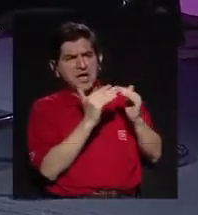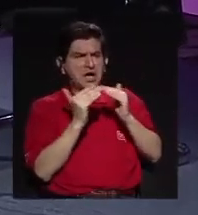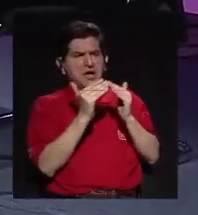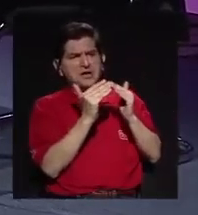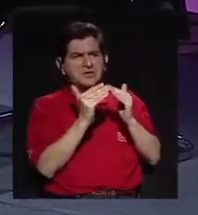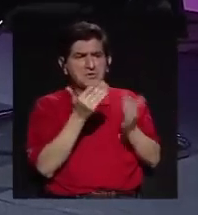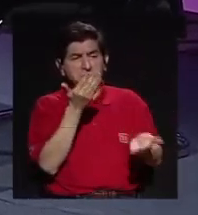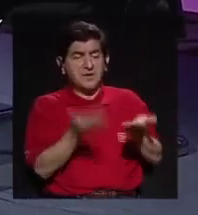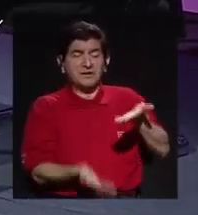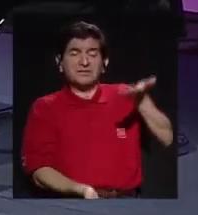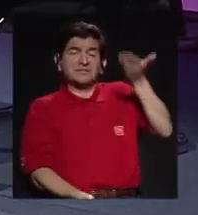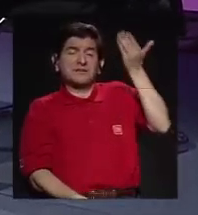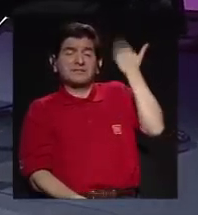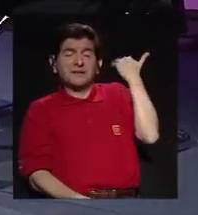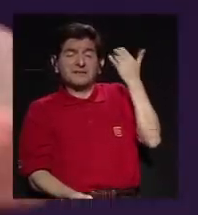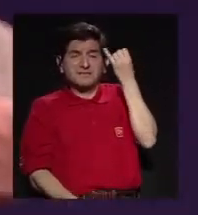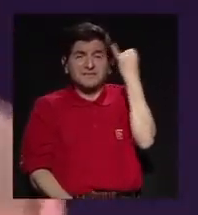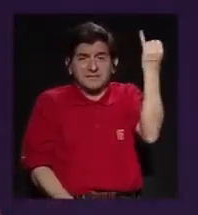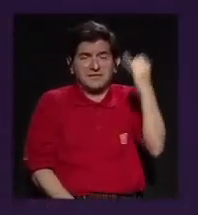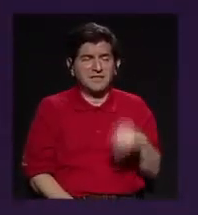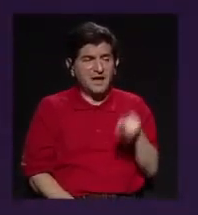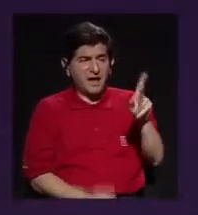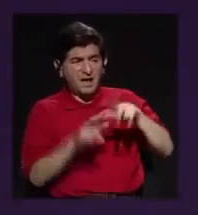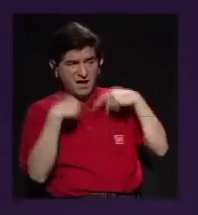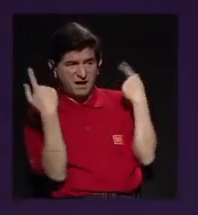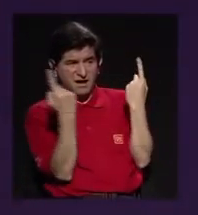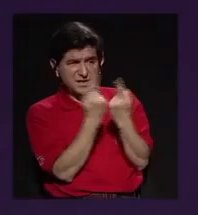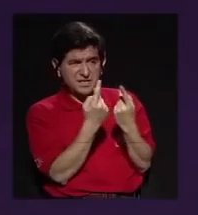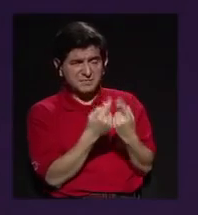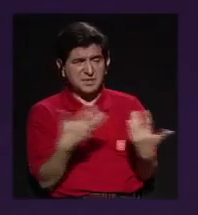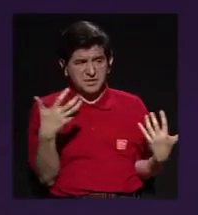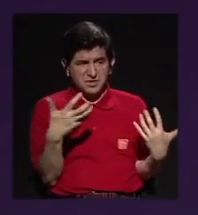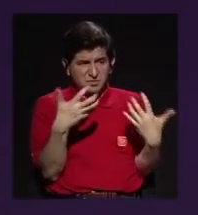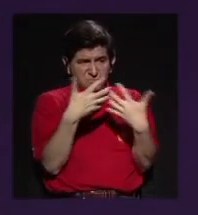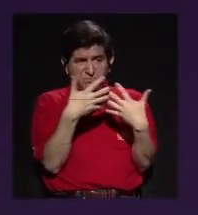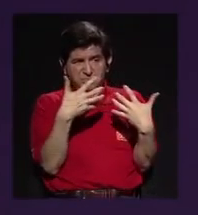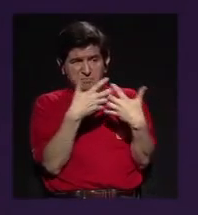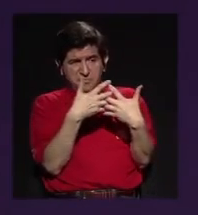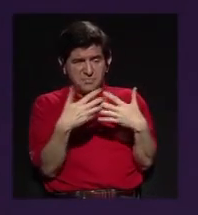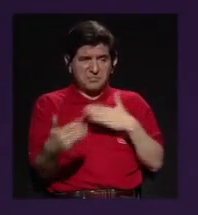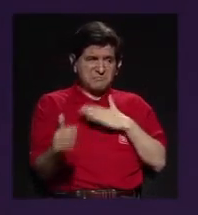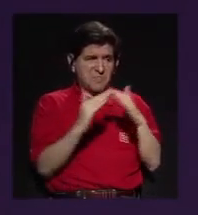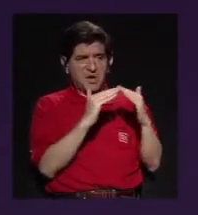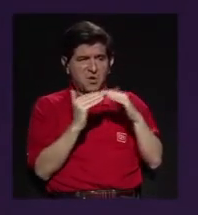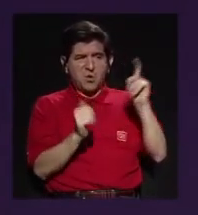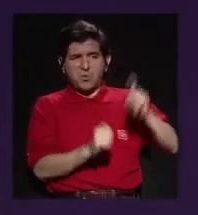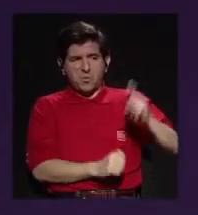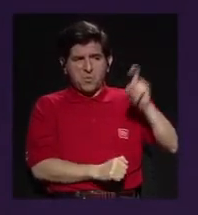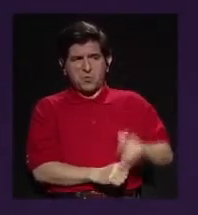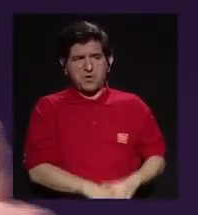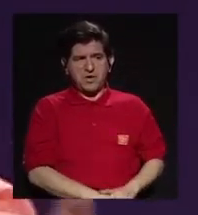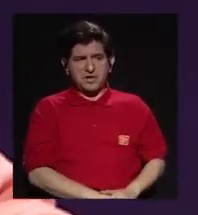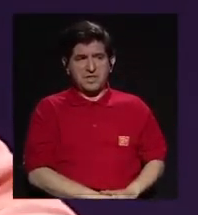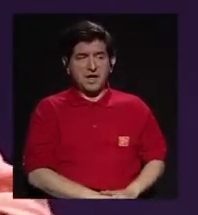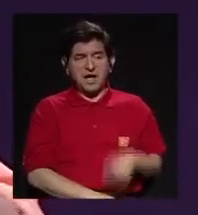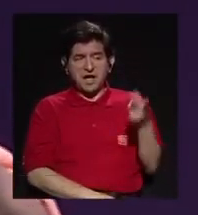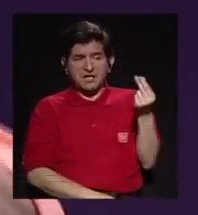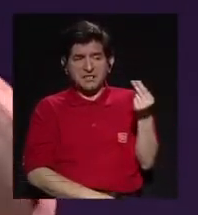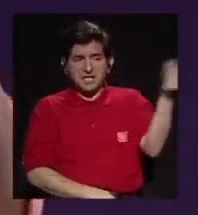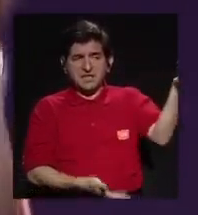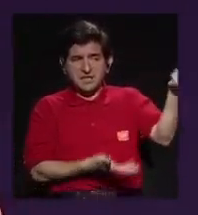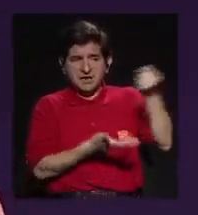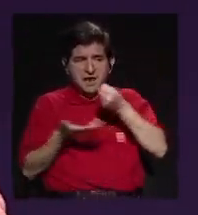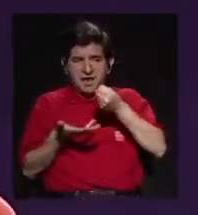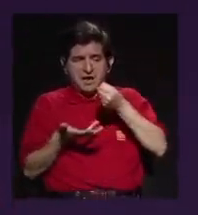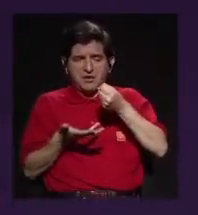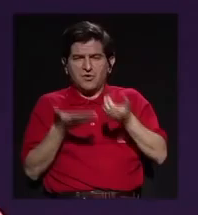eran las viejas, ¿verdad? Cosas. Si ese partido está más acorde a lo que mi comunidad necesita, si me van a traer la partida, ¿verdad?, la comunidad,